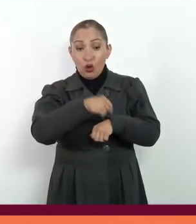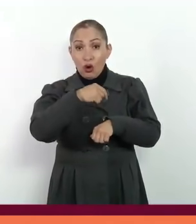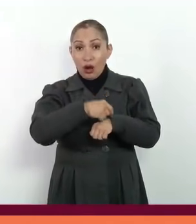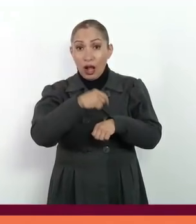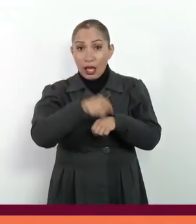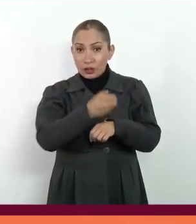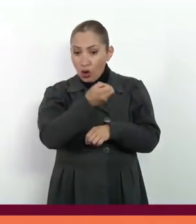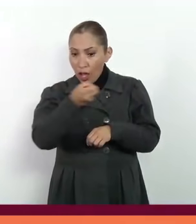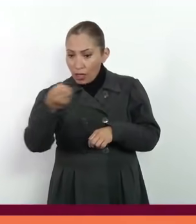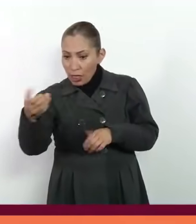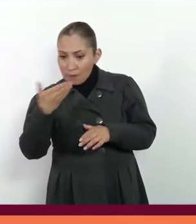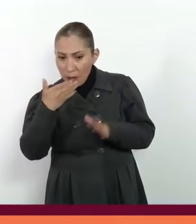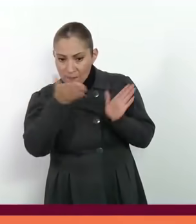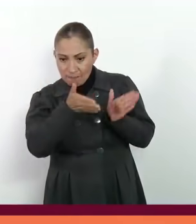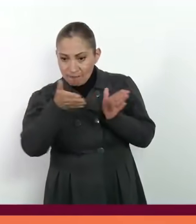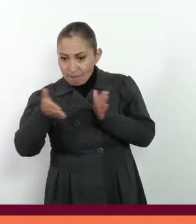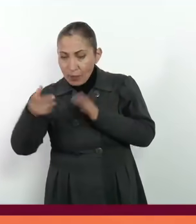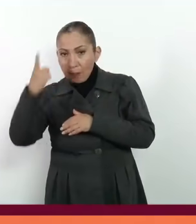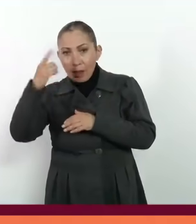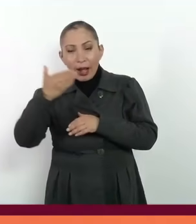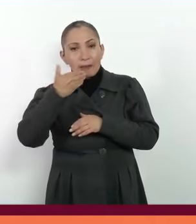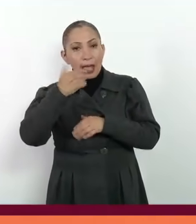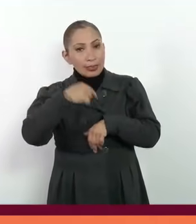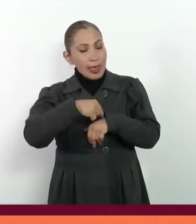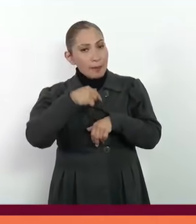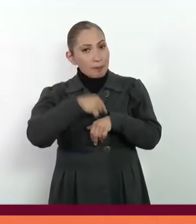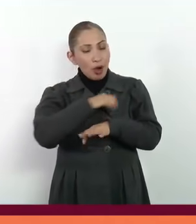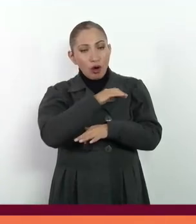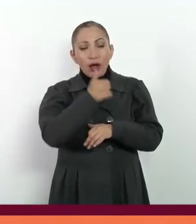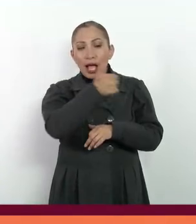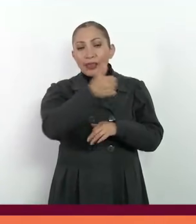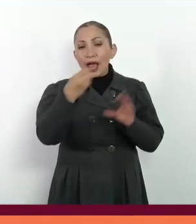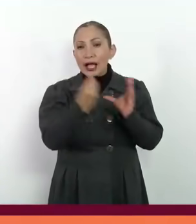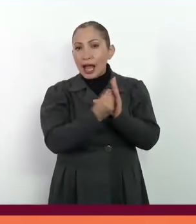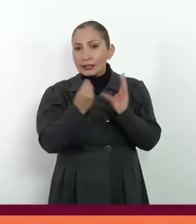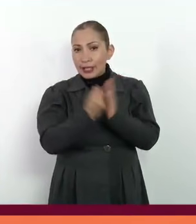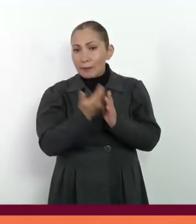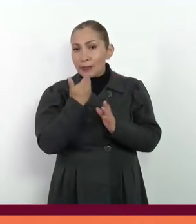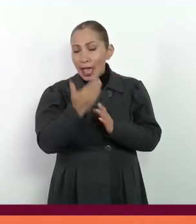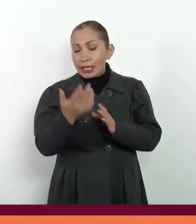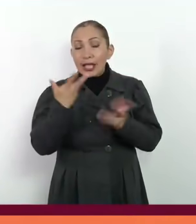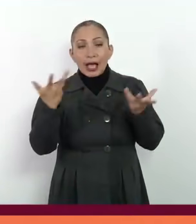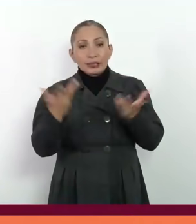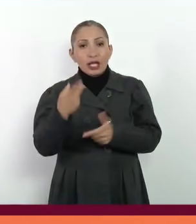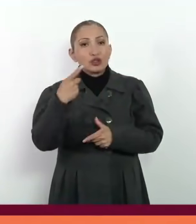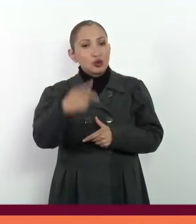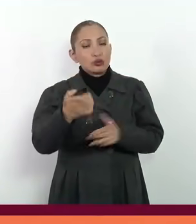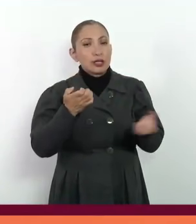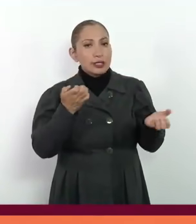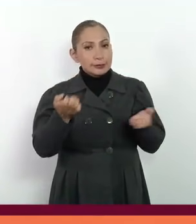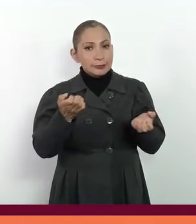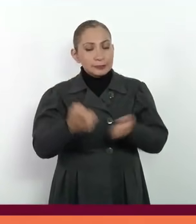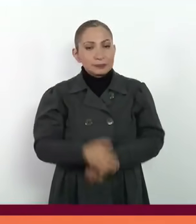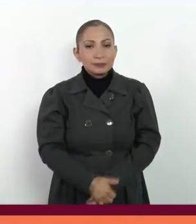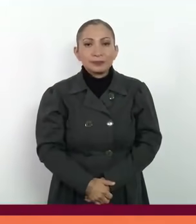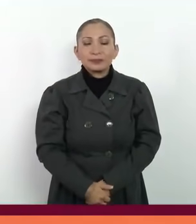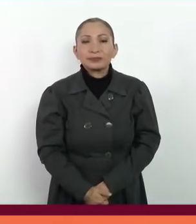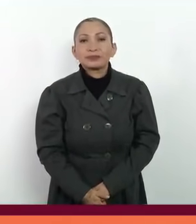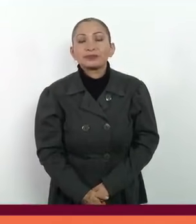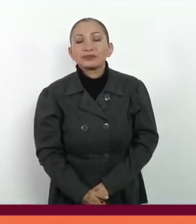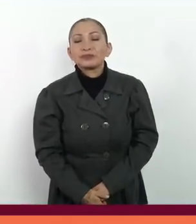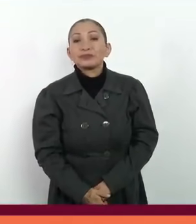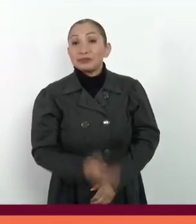sus horarios y organizarse muy bien para que tengan tiempo de tomar cada sesión y de realizar sus ejercicios.